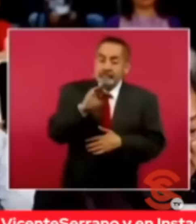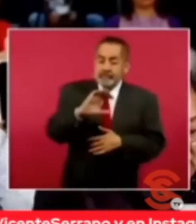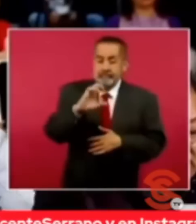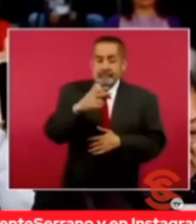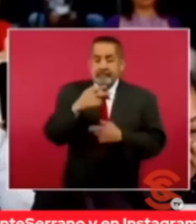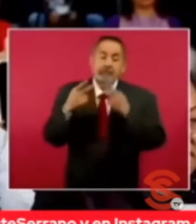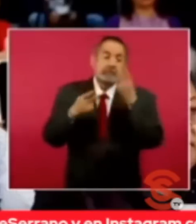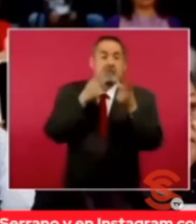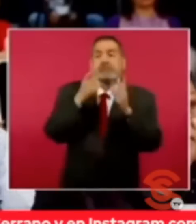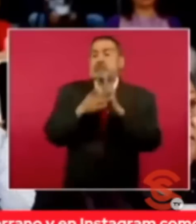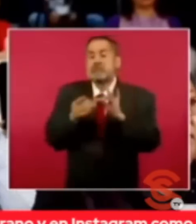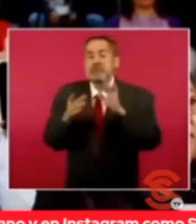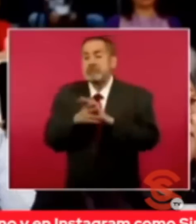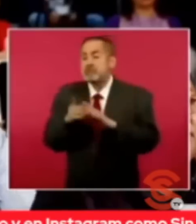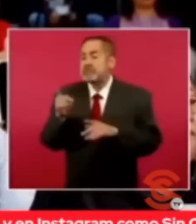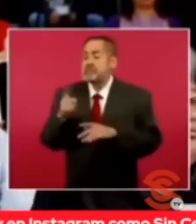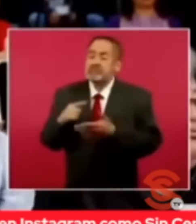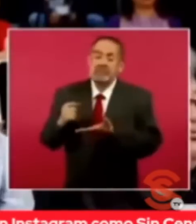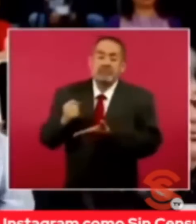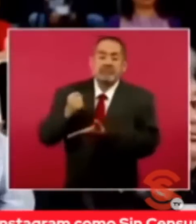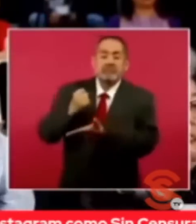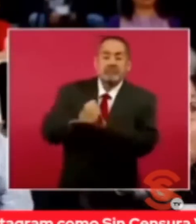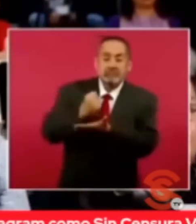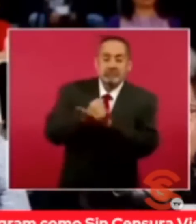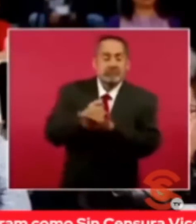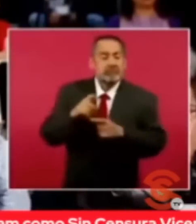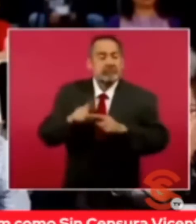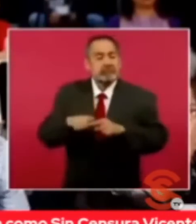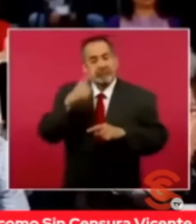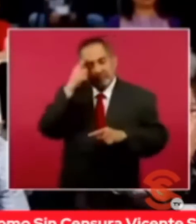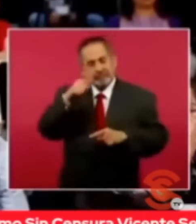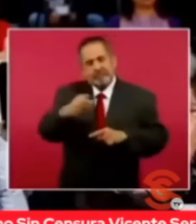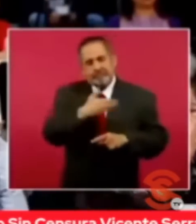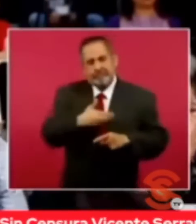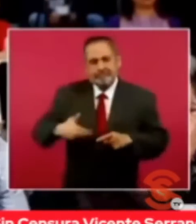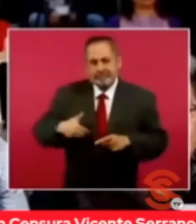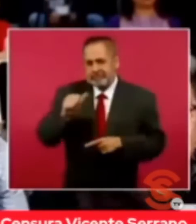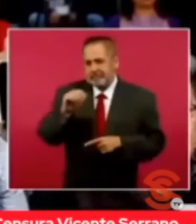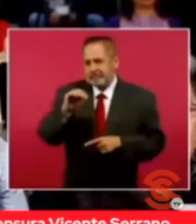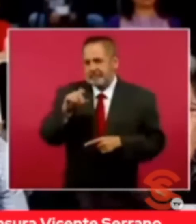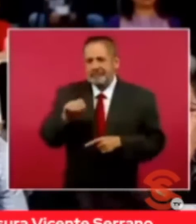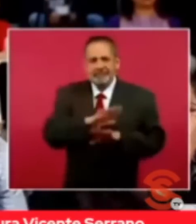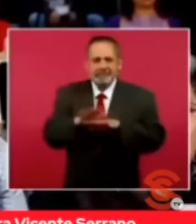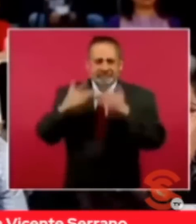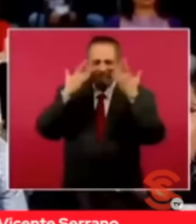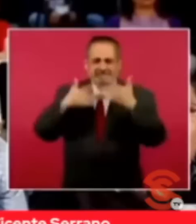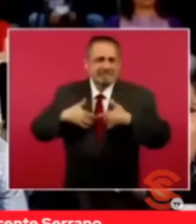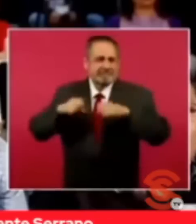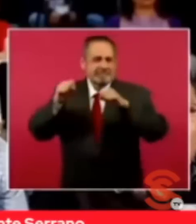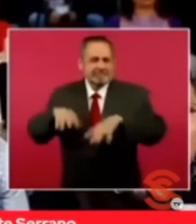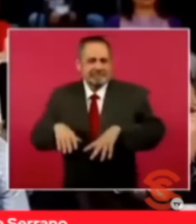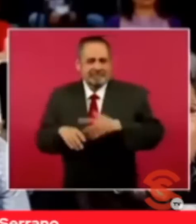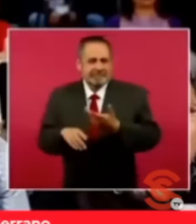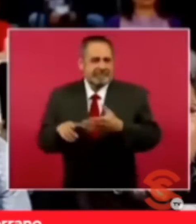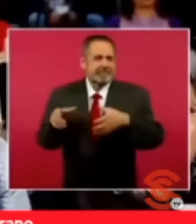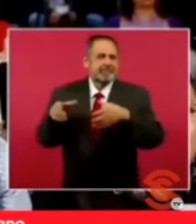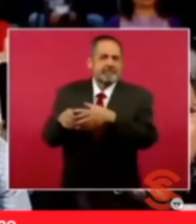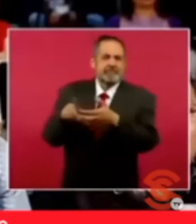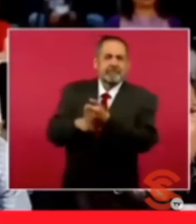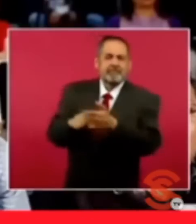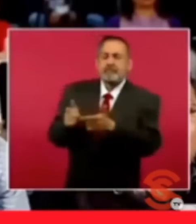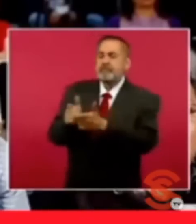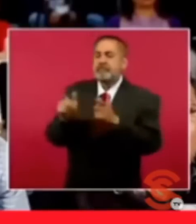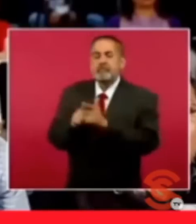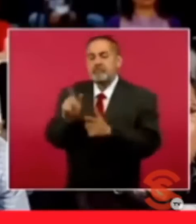para básicamente exigir al gobierno, al presidente Andrés Manuel López Obrador, que entregue la presidencia de esa Alianza del